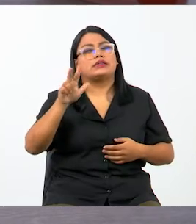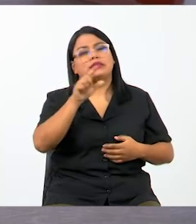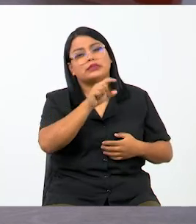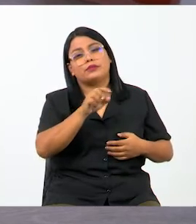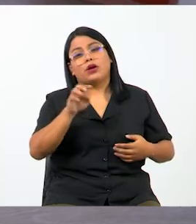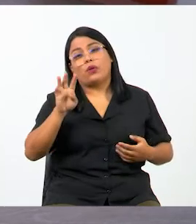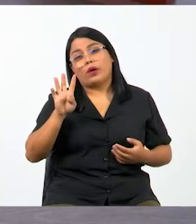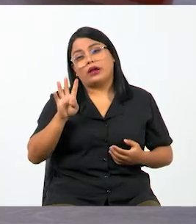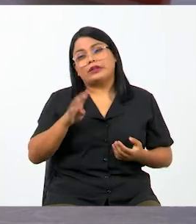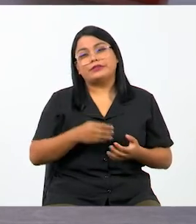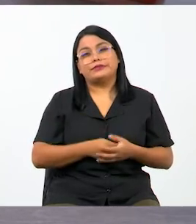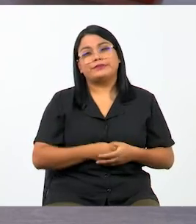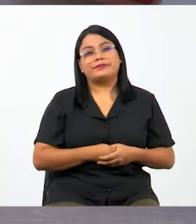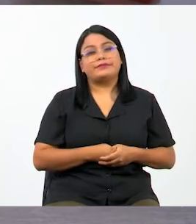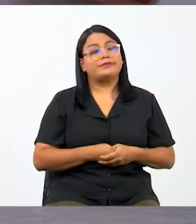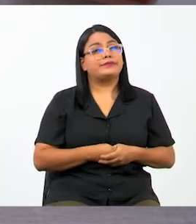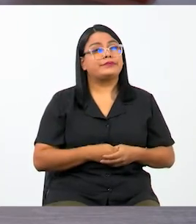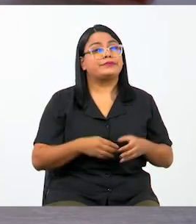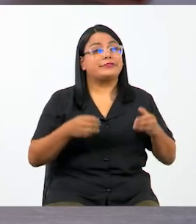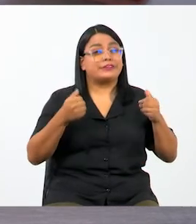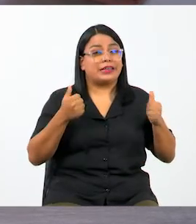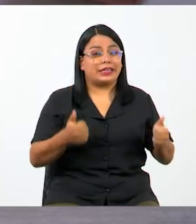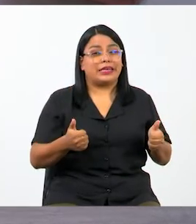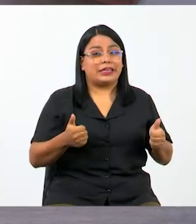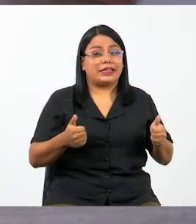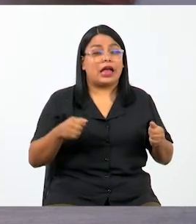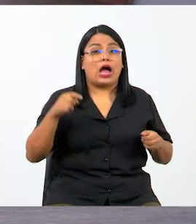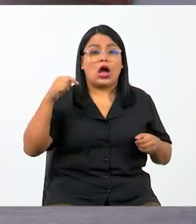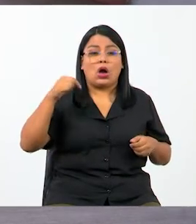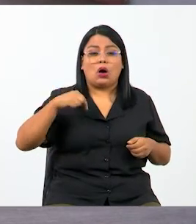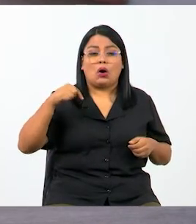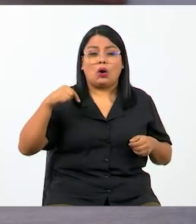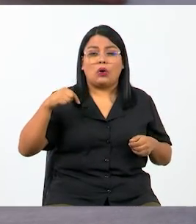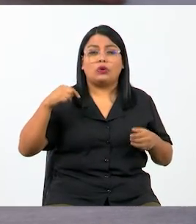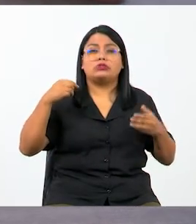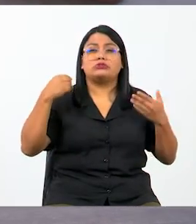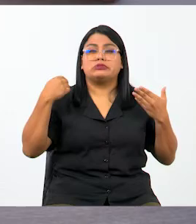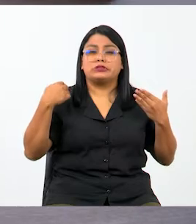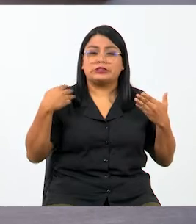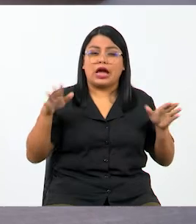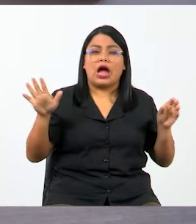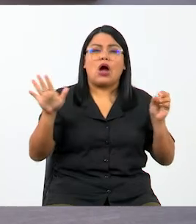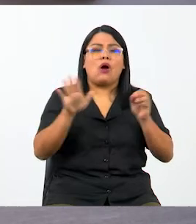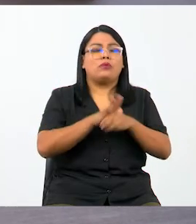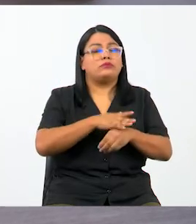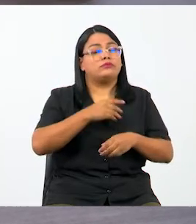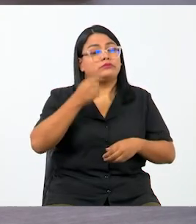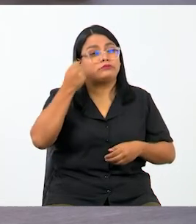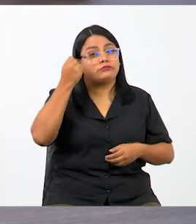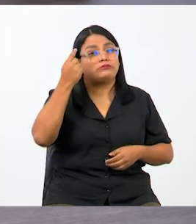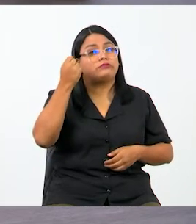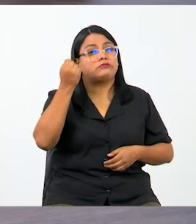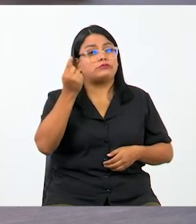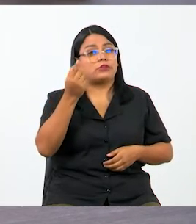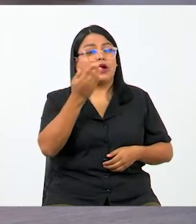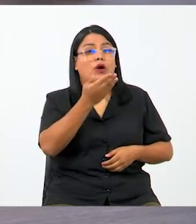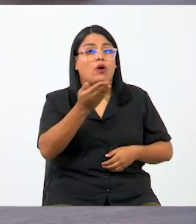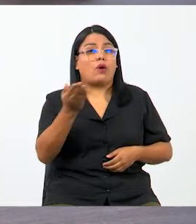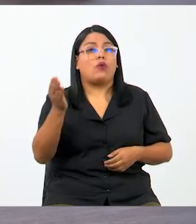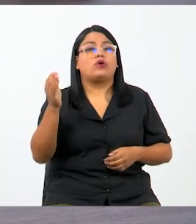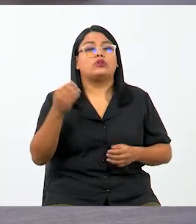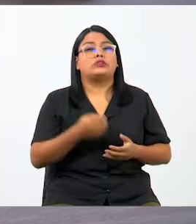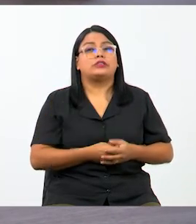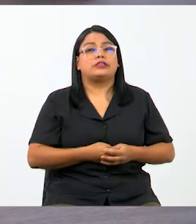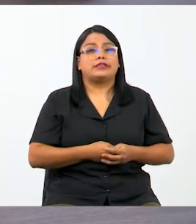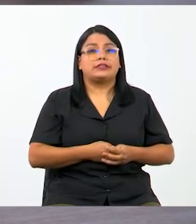bien, Esmeralda, y hasta este momento hemos hecho todo un recorrido por los aspectos que forman parte de la unidad